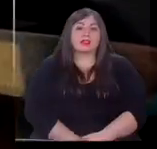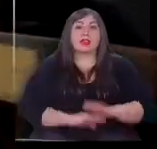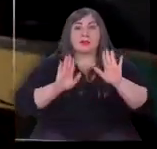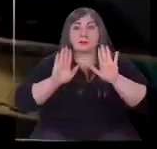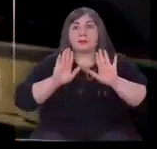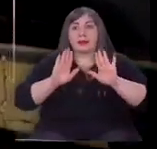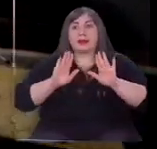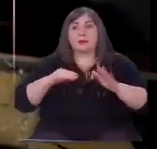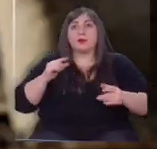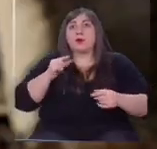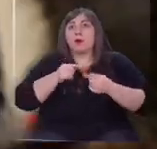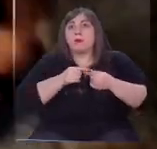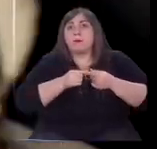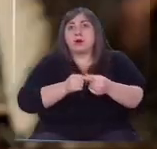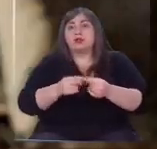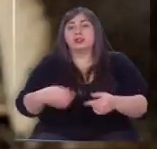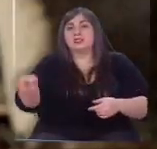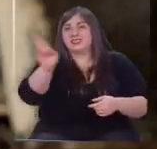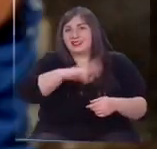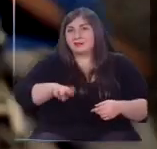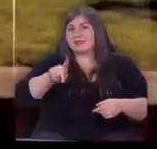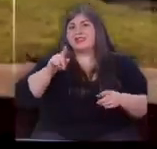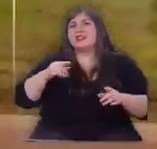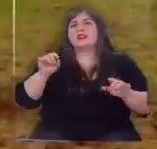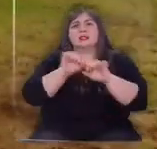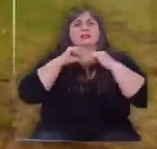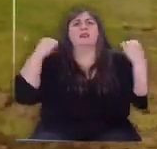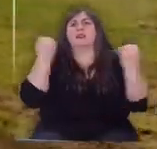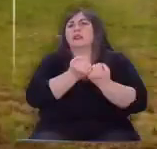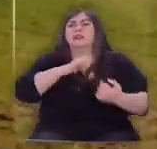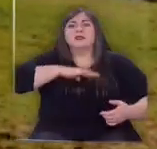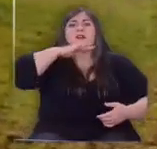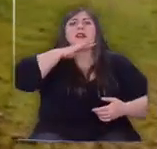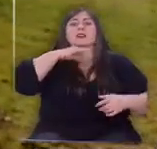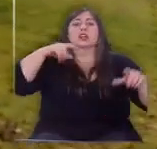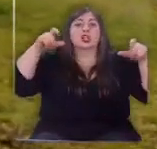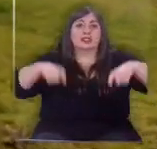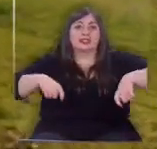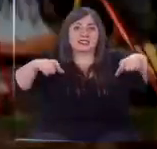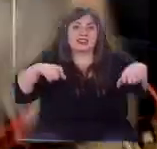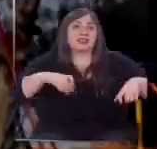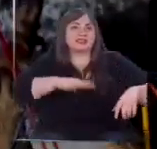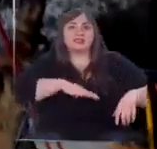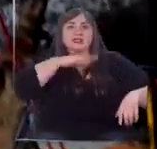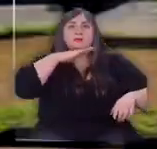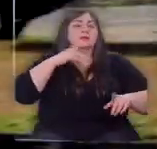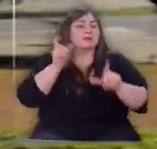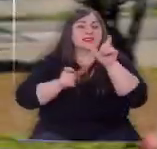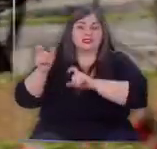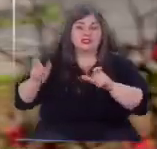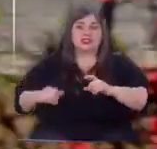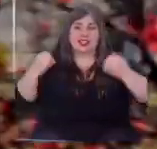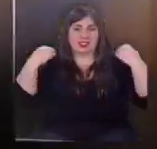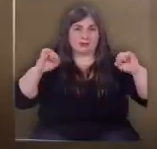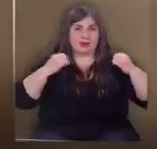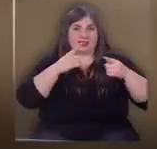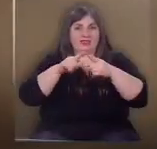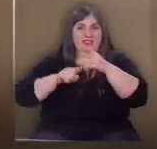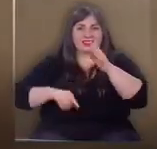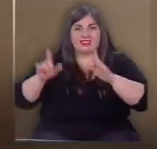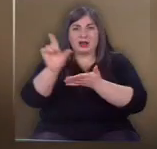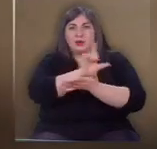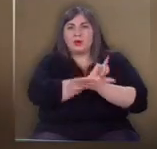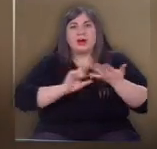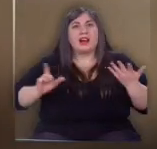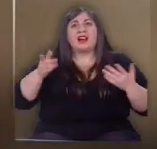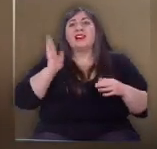Esperemos que pronto se vuelvan a repetir estas imágenes. Estadios llenos, canchas repletas y gente haciendo deporte en los diferentes lugares del país. Por mientras,